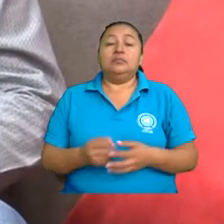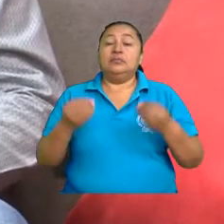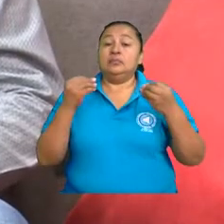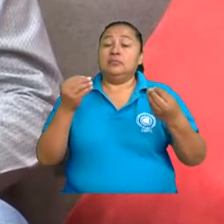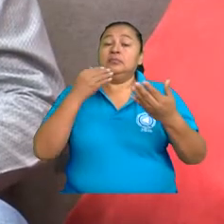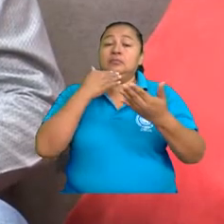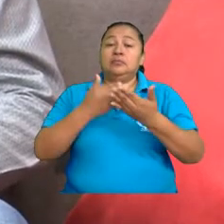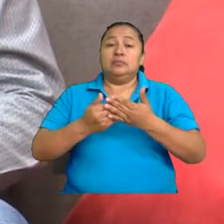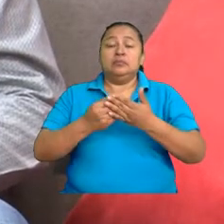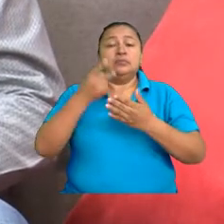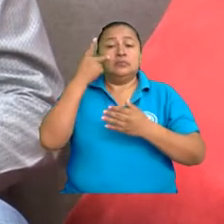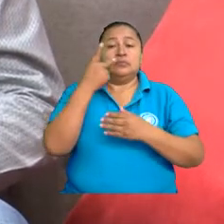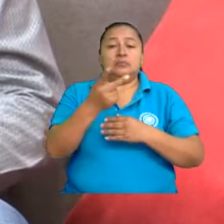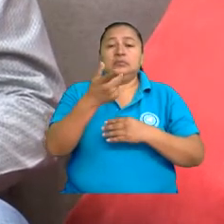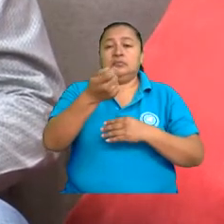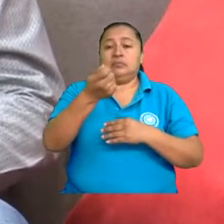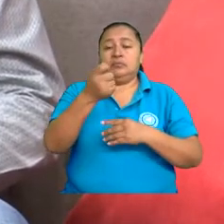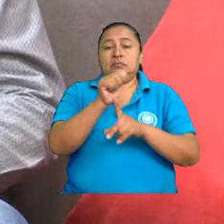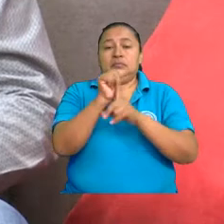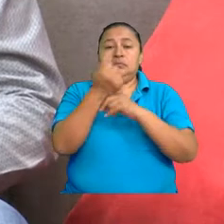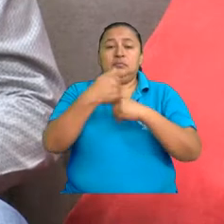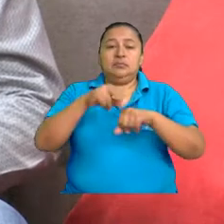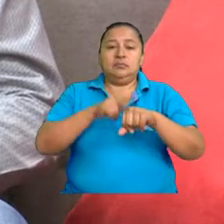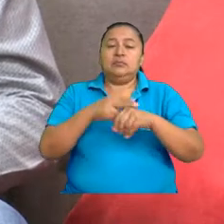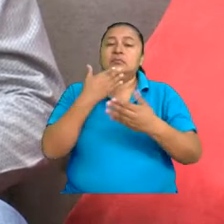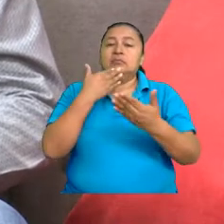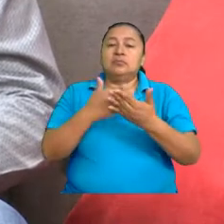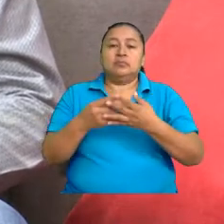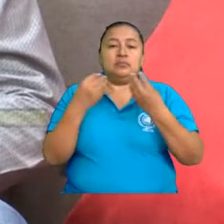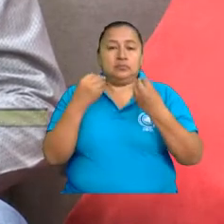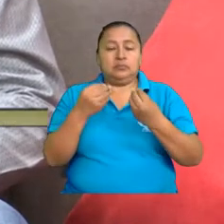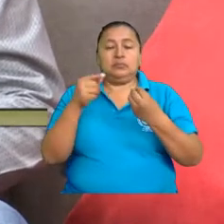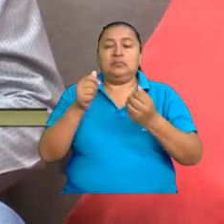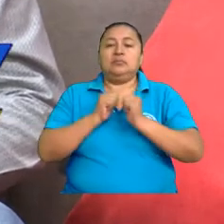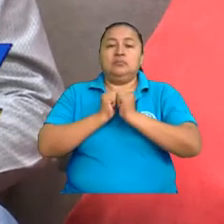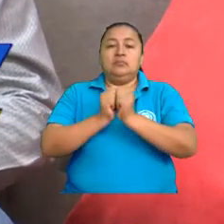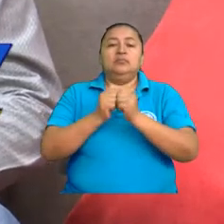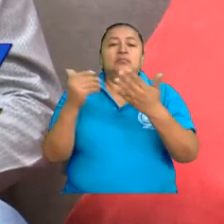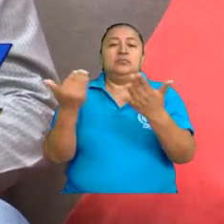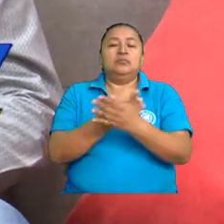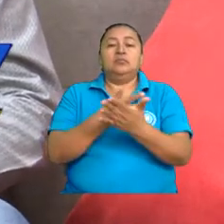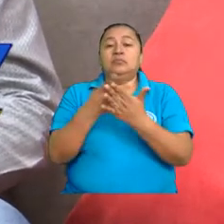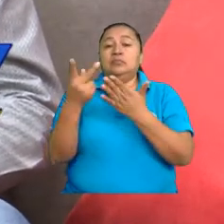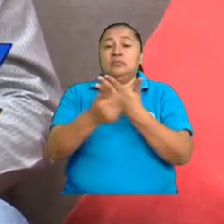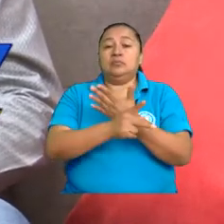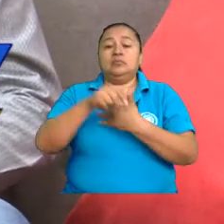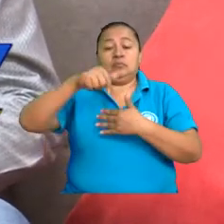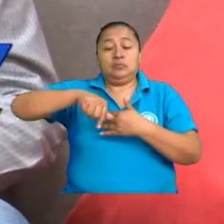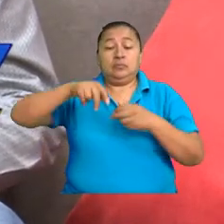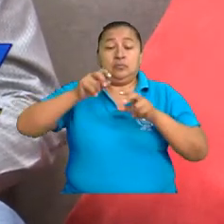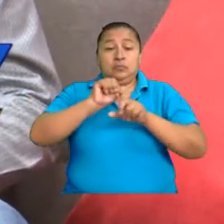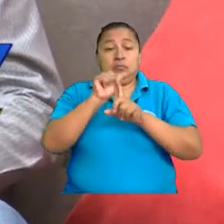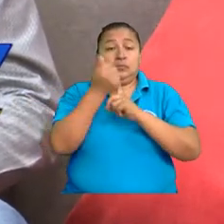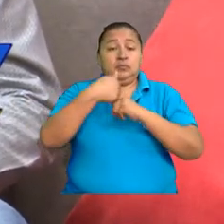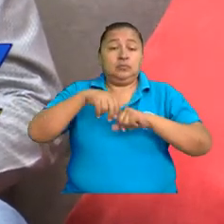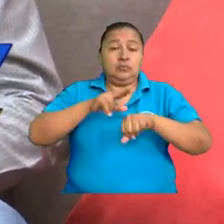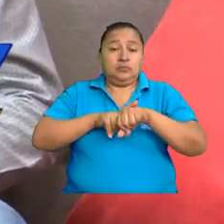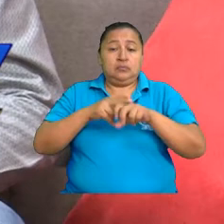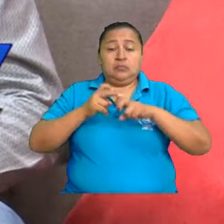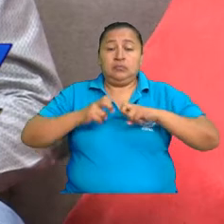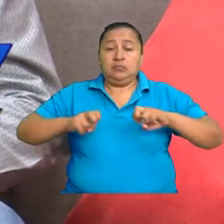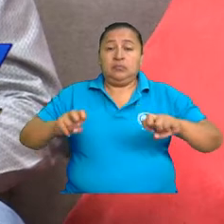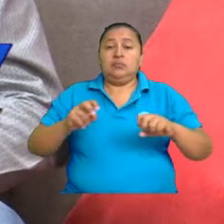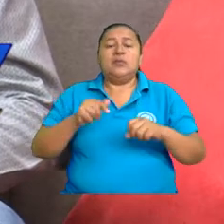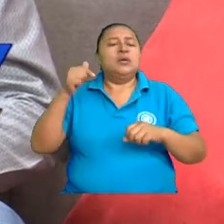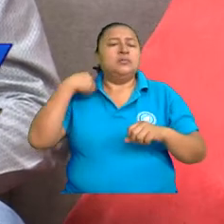Muchísimas gracias por estar en sintonía del canal parlamentario y muchísimas gracias por acompañarnos en una nueva edición de su programa Desde el Parlamento. Siempre